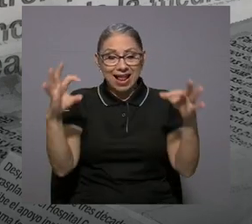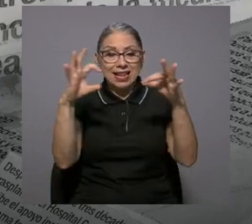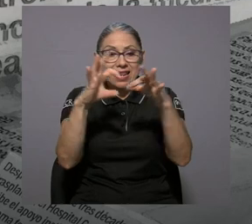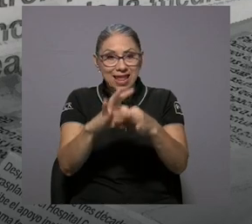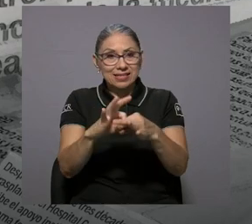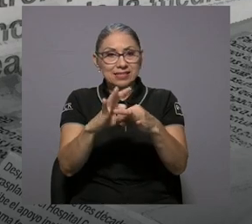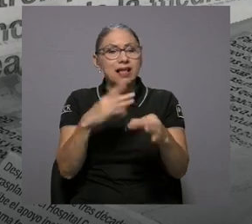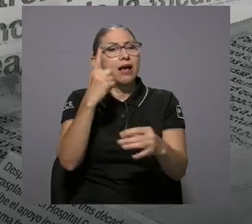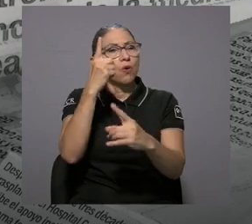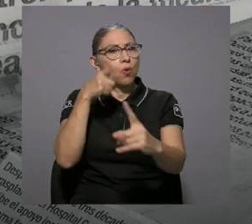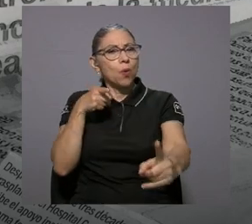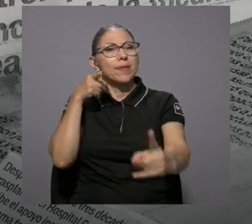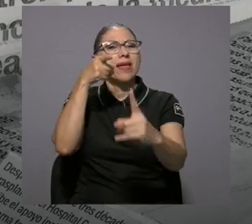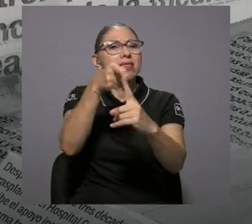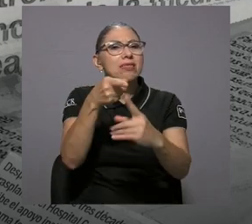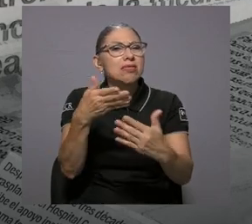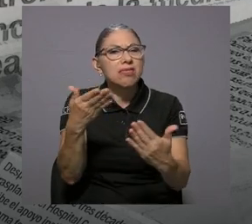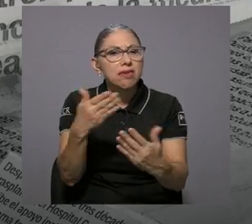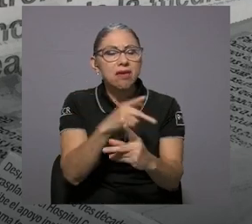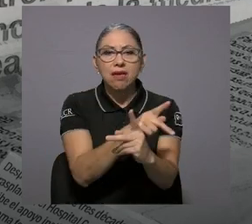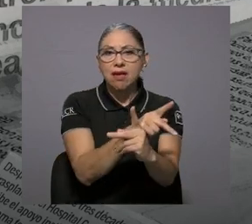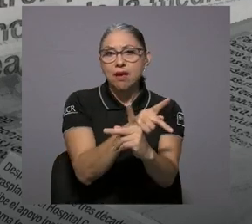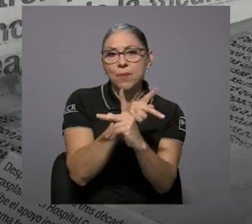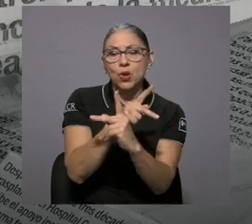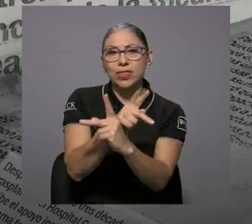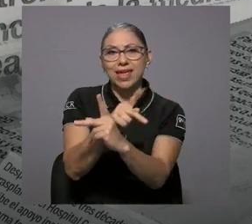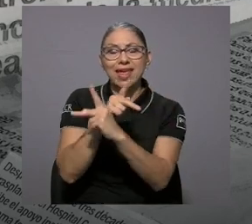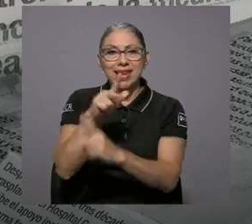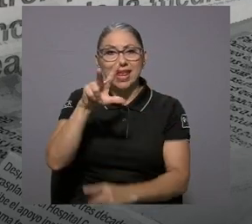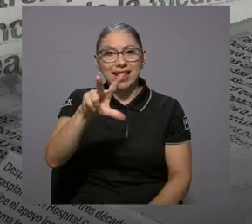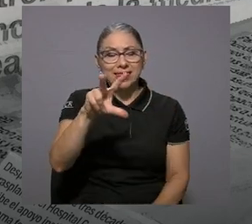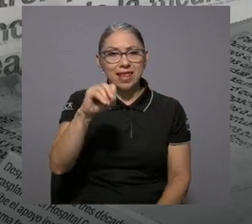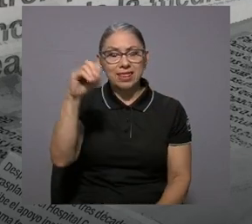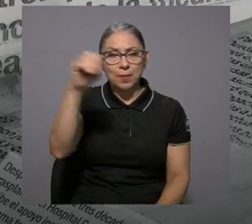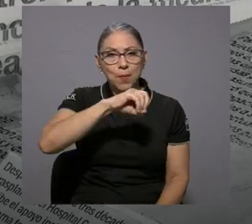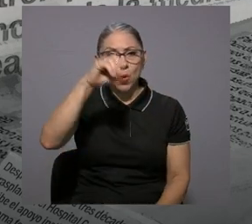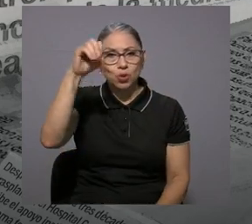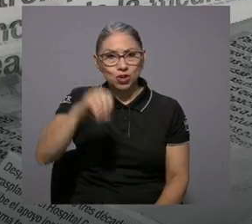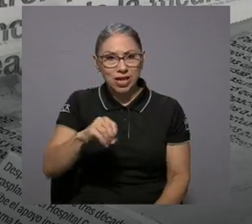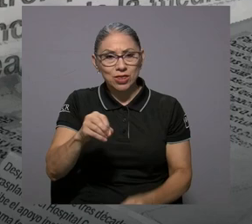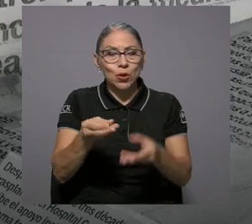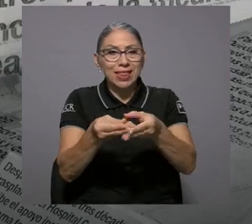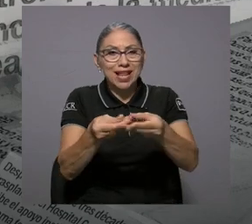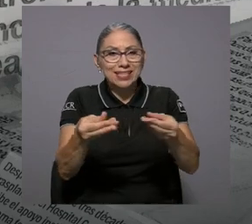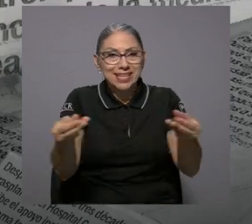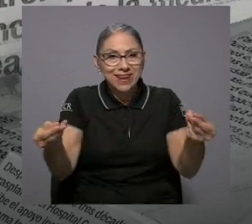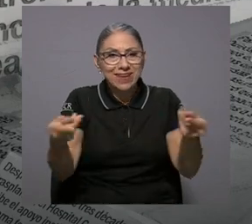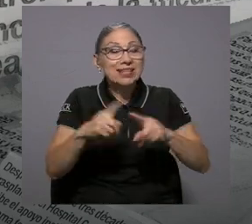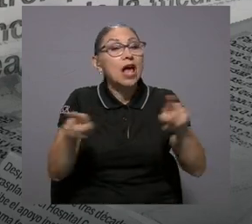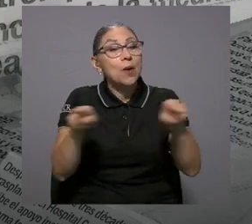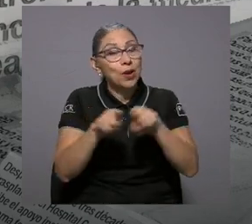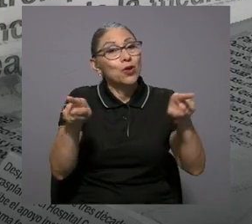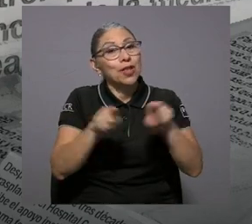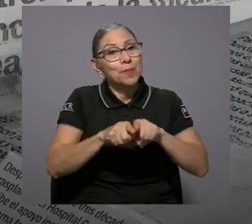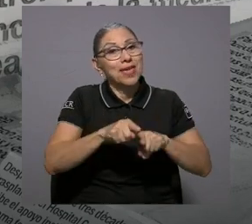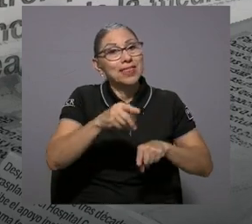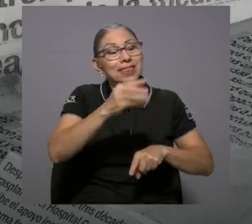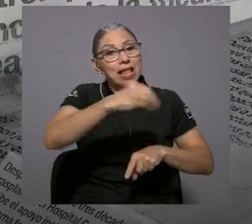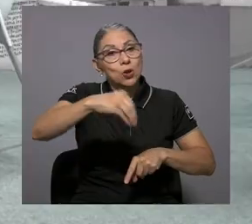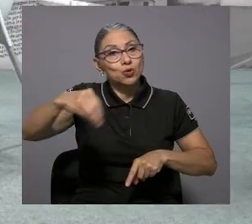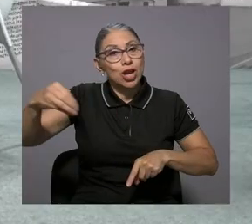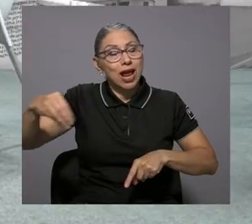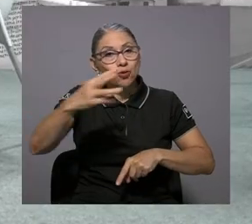un objetivo que es de proteger el 30% de las tierras, pero también de los mares, del